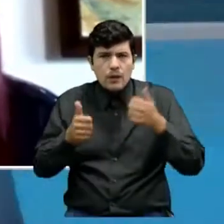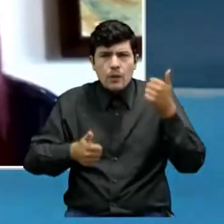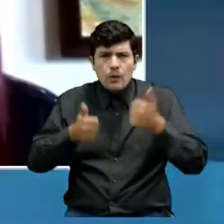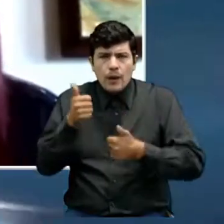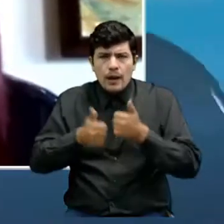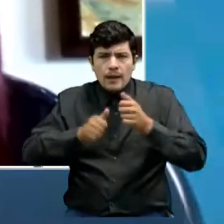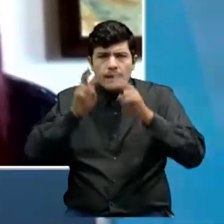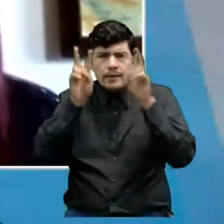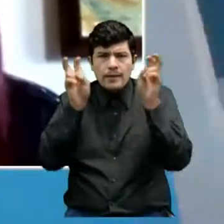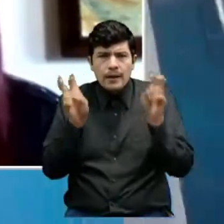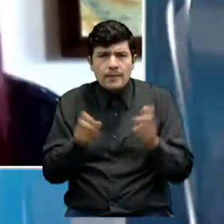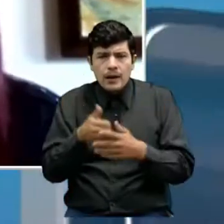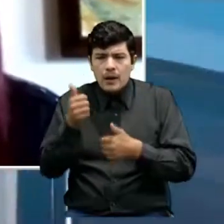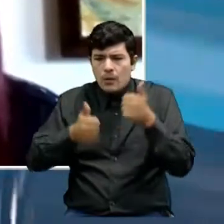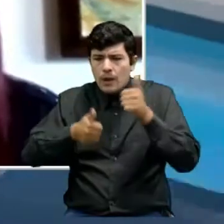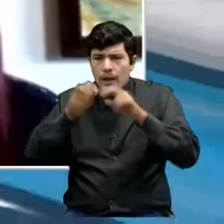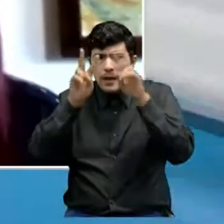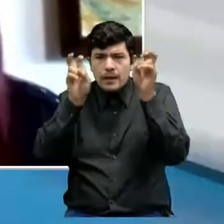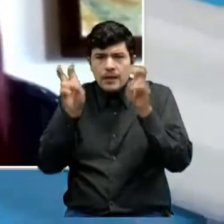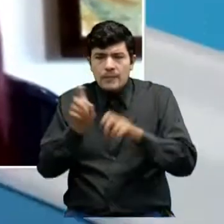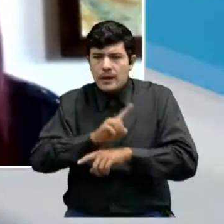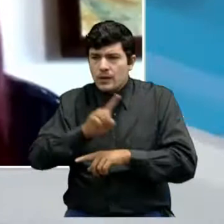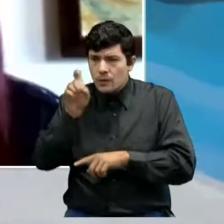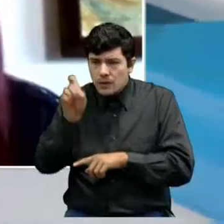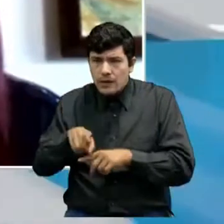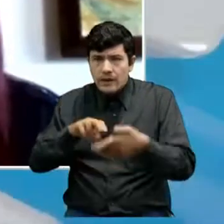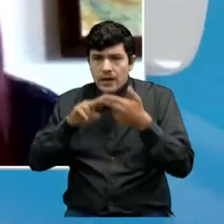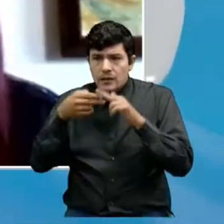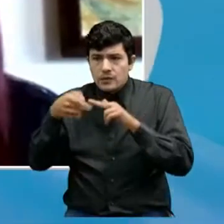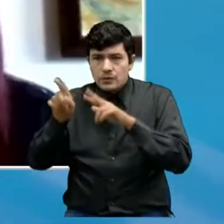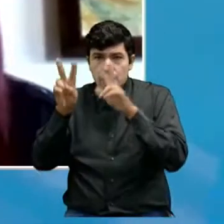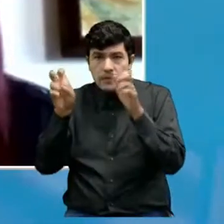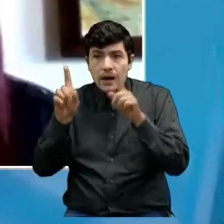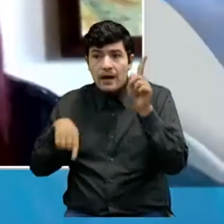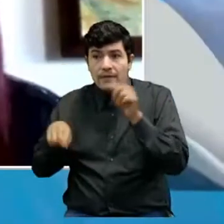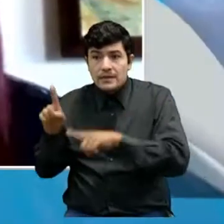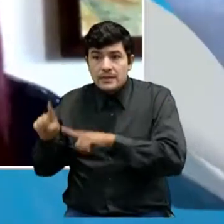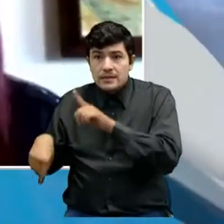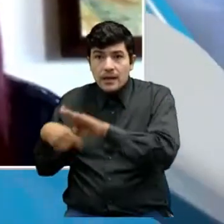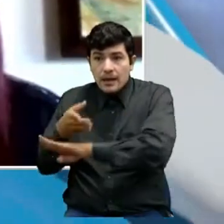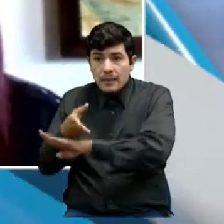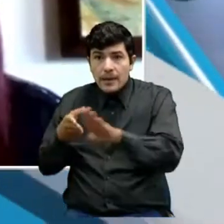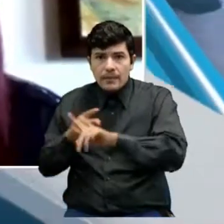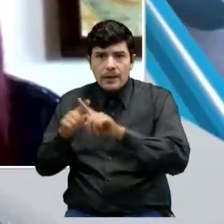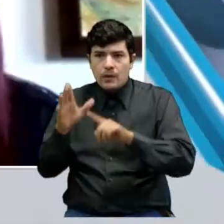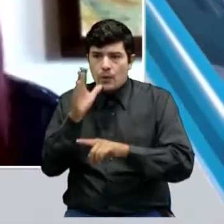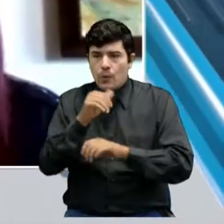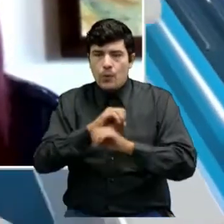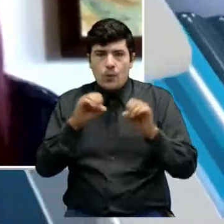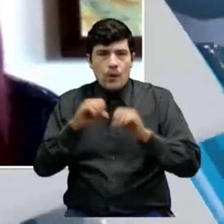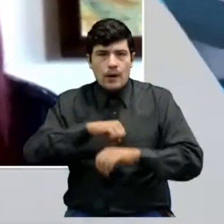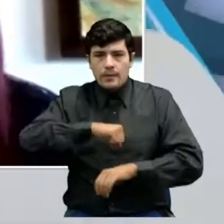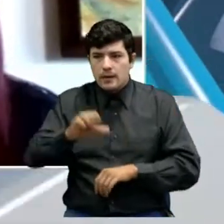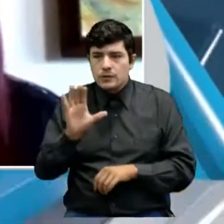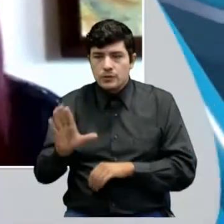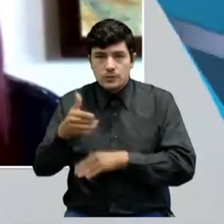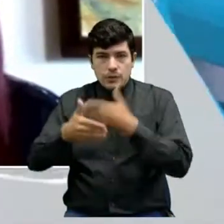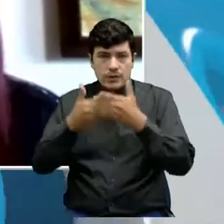esos factores que no se deben tener en cuenta y que muchas veces terminan exigiéndolos sin tener derecho a ello? Doctora